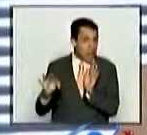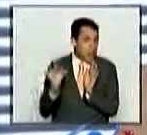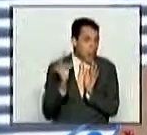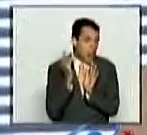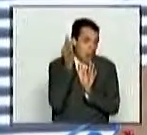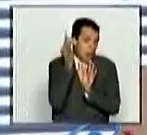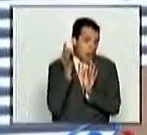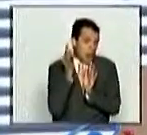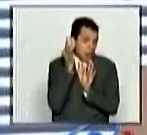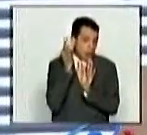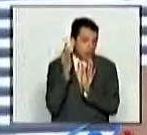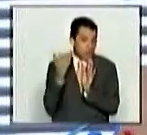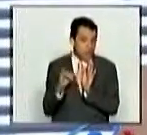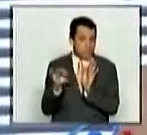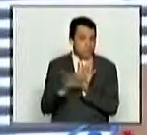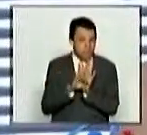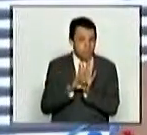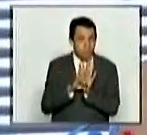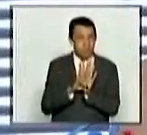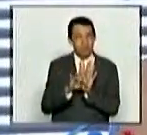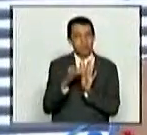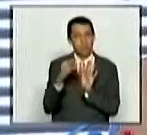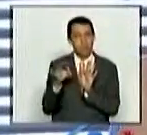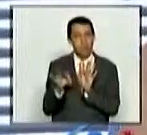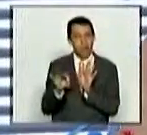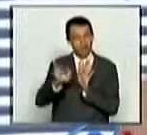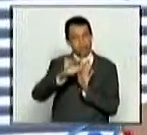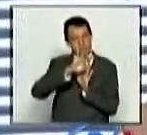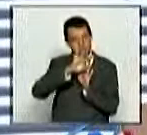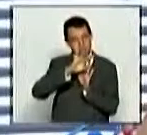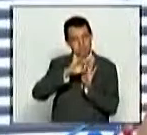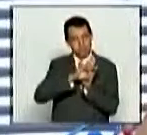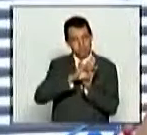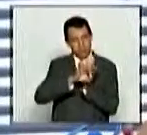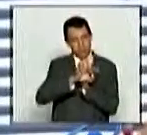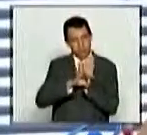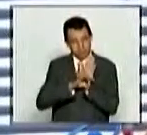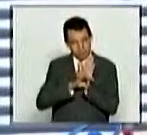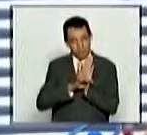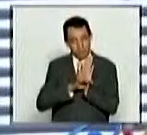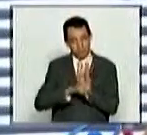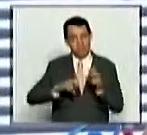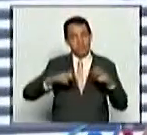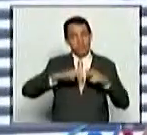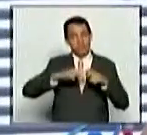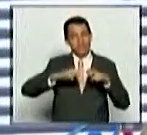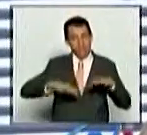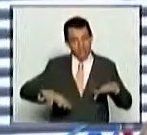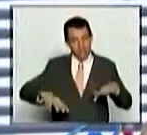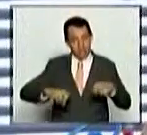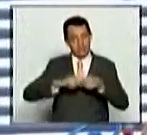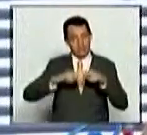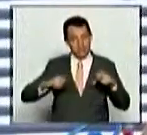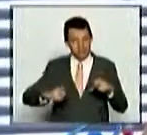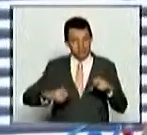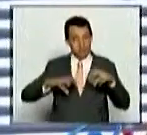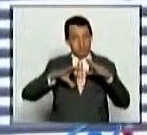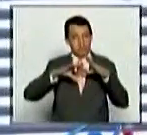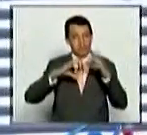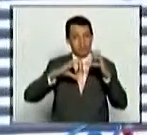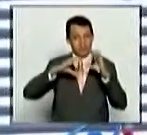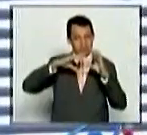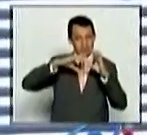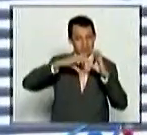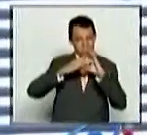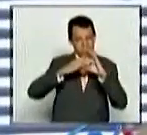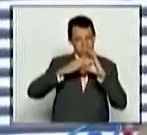agujas. ¿Qué vamos a hacer con esto? Vamos a generar que esa carga de energía Yin o Yang empiece a equilibrarse. Lo que hacemos